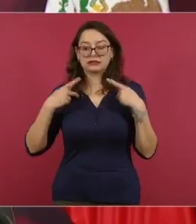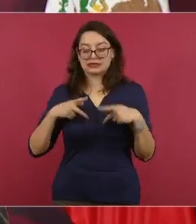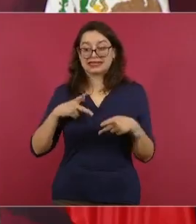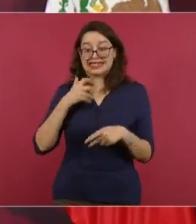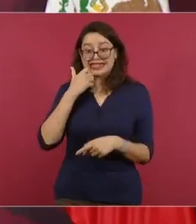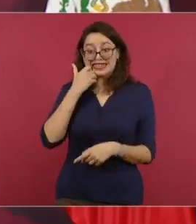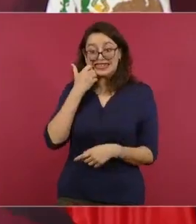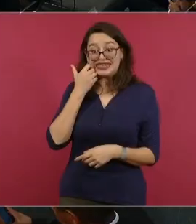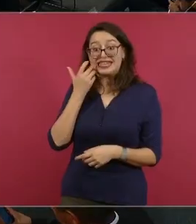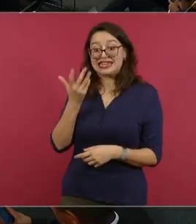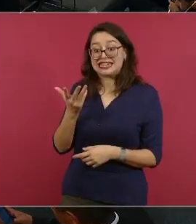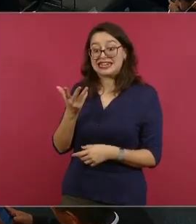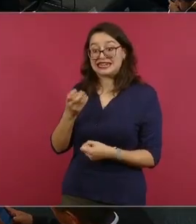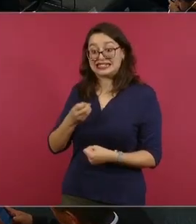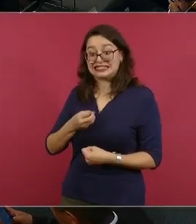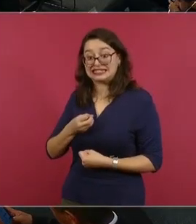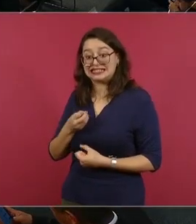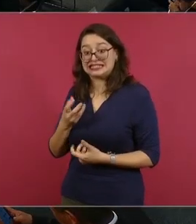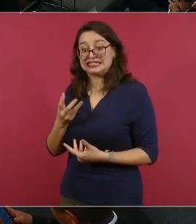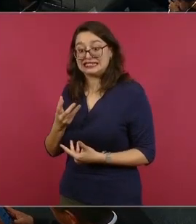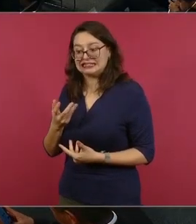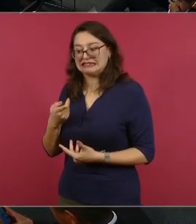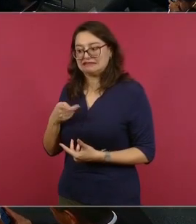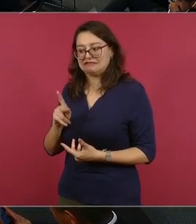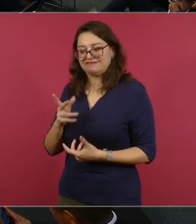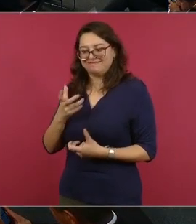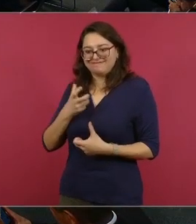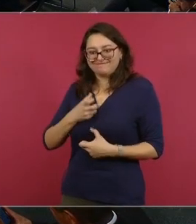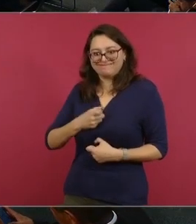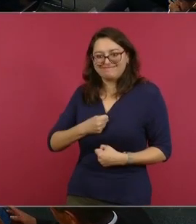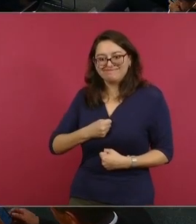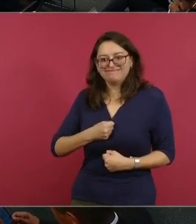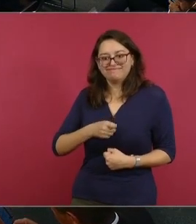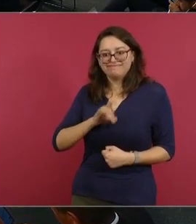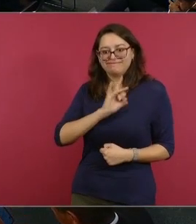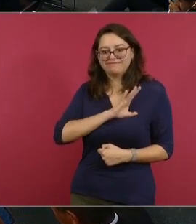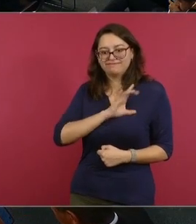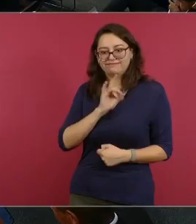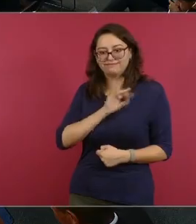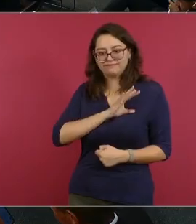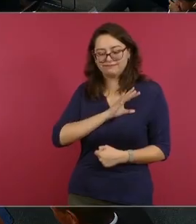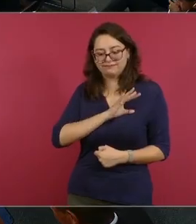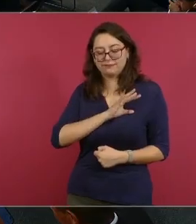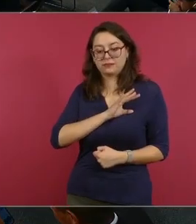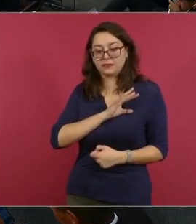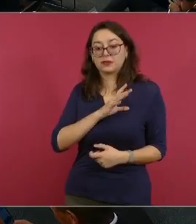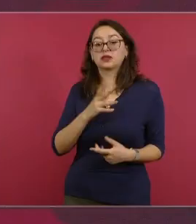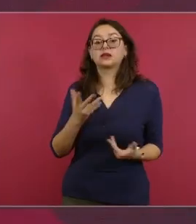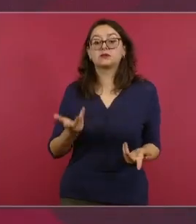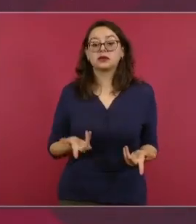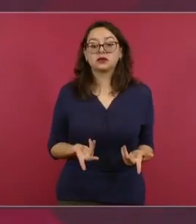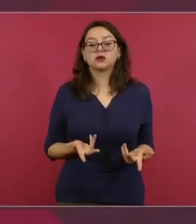hubo una especie de pacto de silencio, ya sea